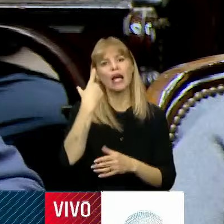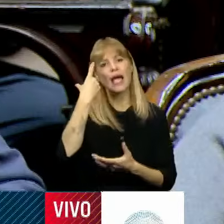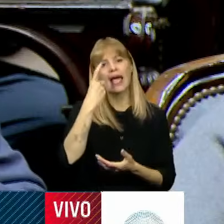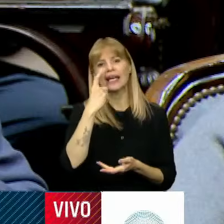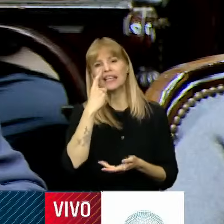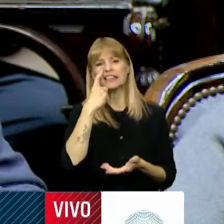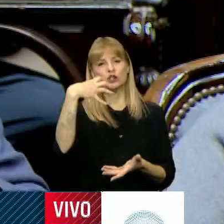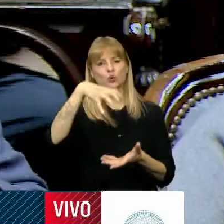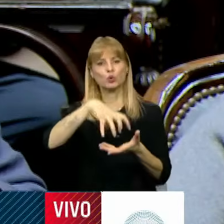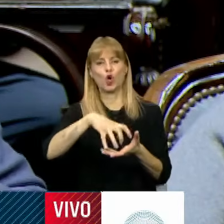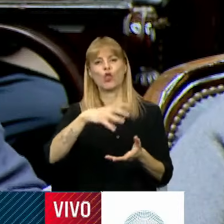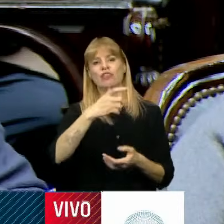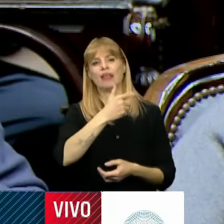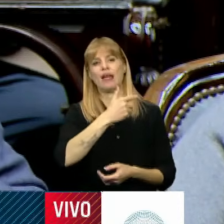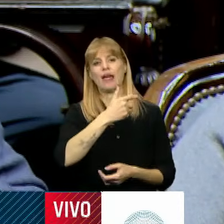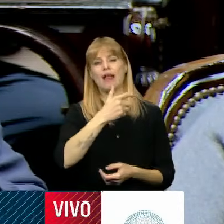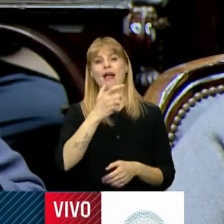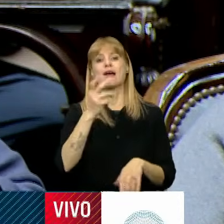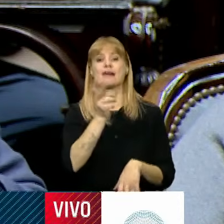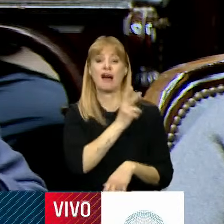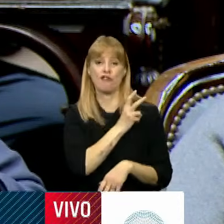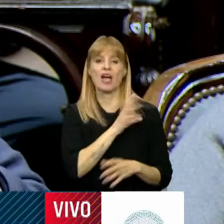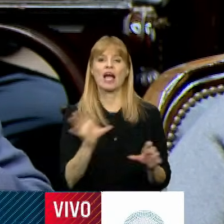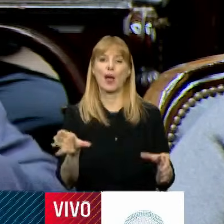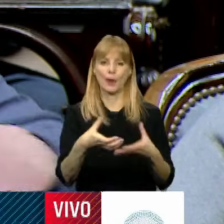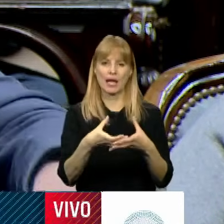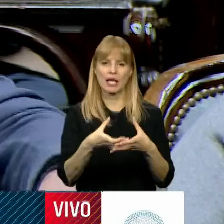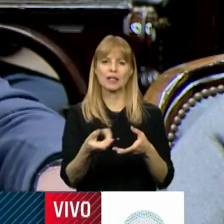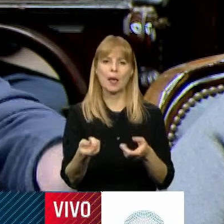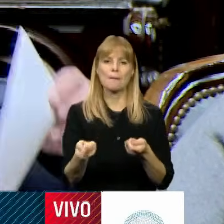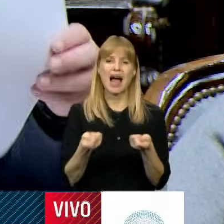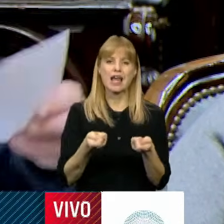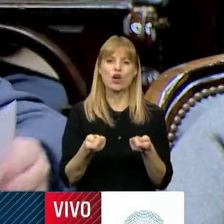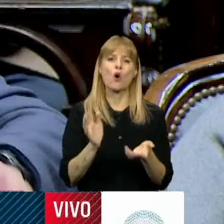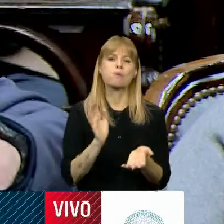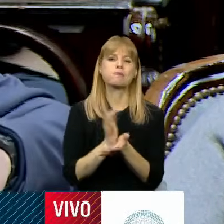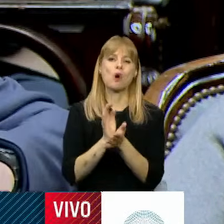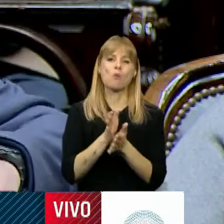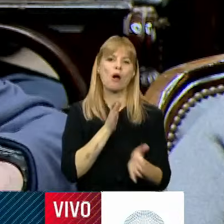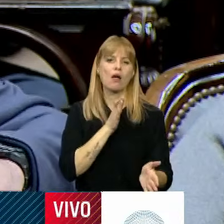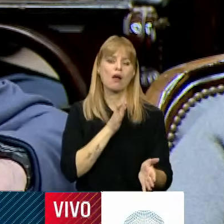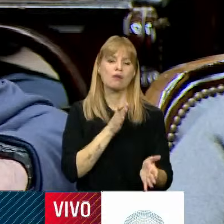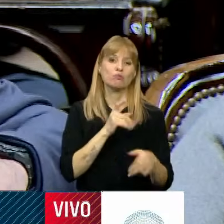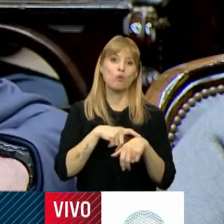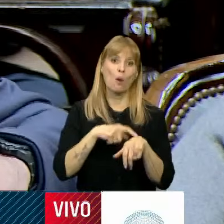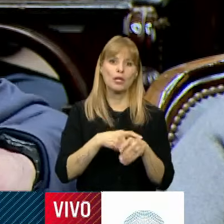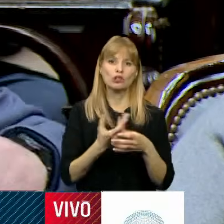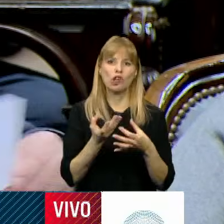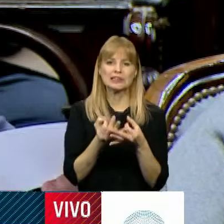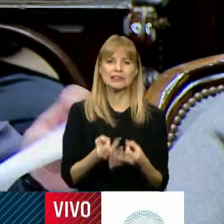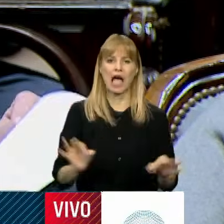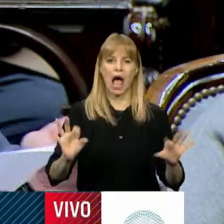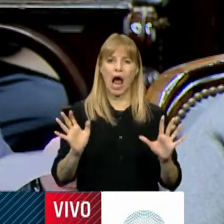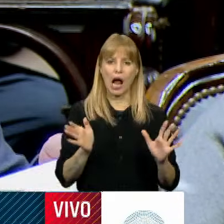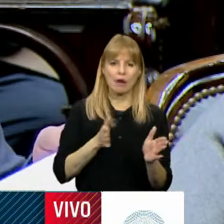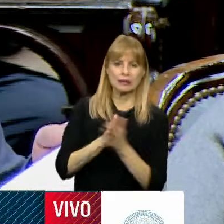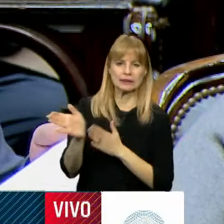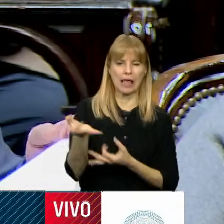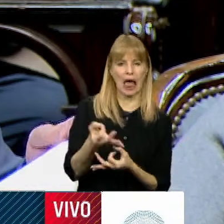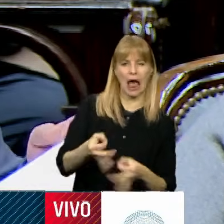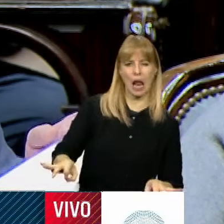del jefe de gabinete, para funcionar como válvula de escape en estos momentos.